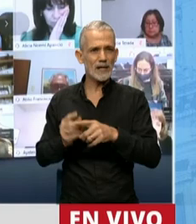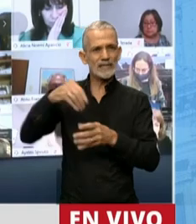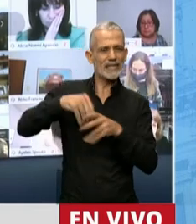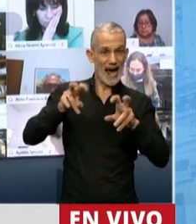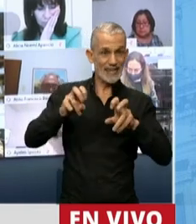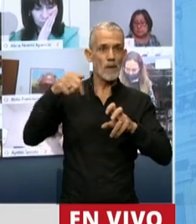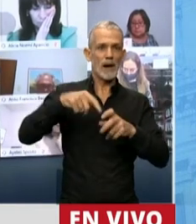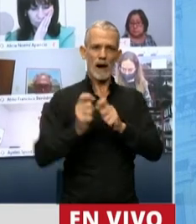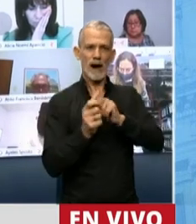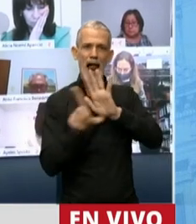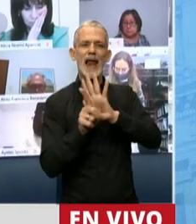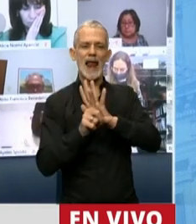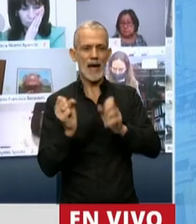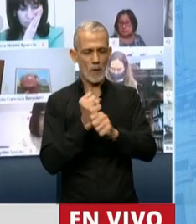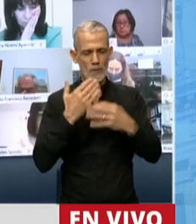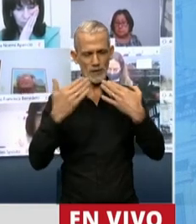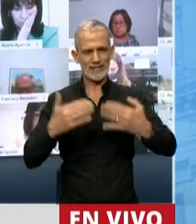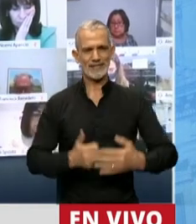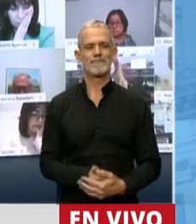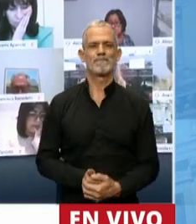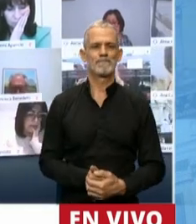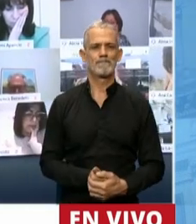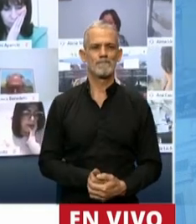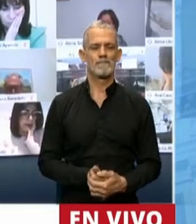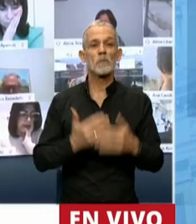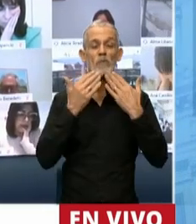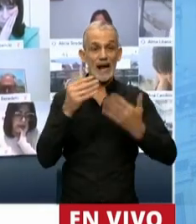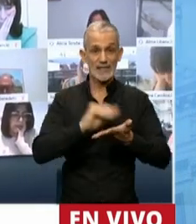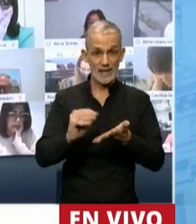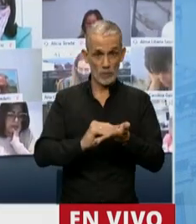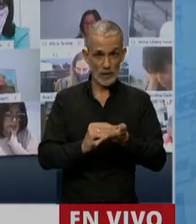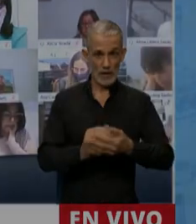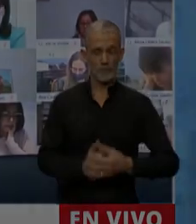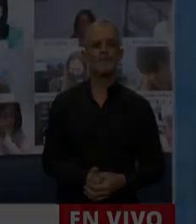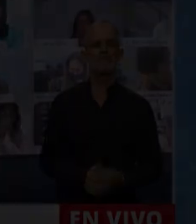para que hoy se transforme en ley. Gracias, presidente. Muchas gracias, diputado.